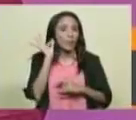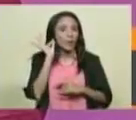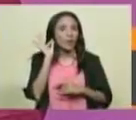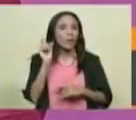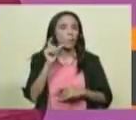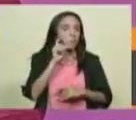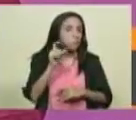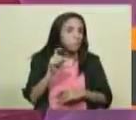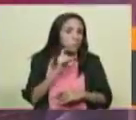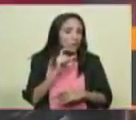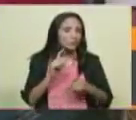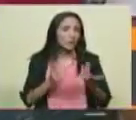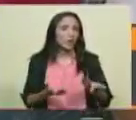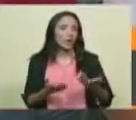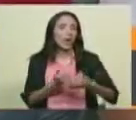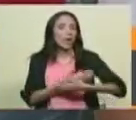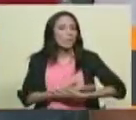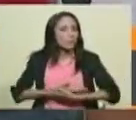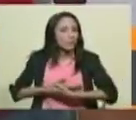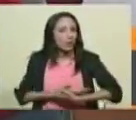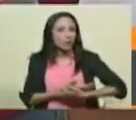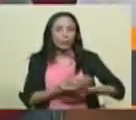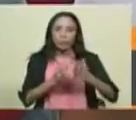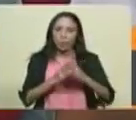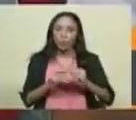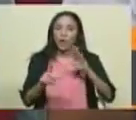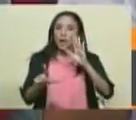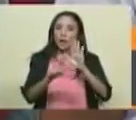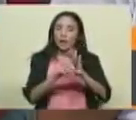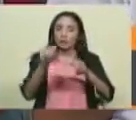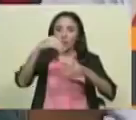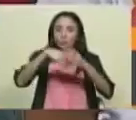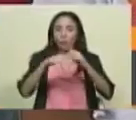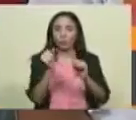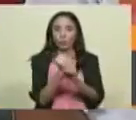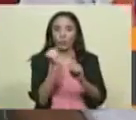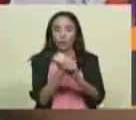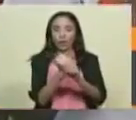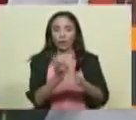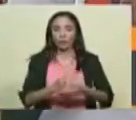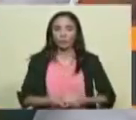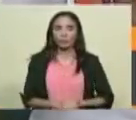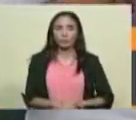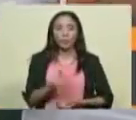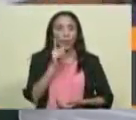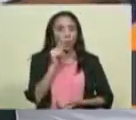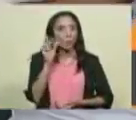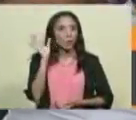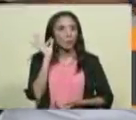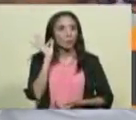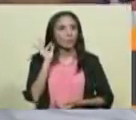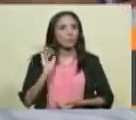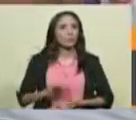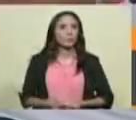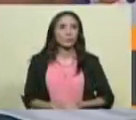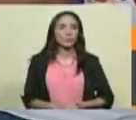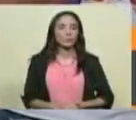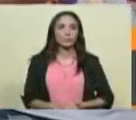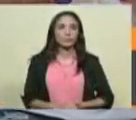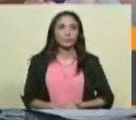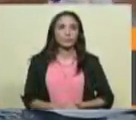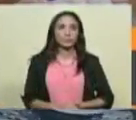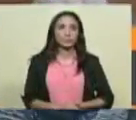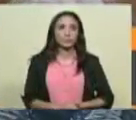a las mujeres lactantes en la ley orgánica del trabajo y los trabajadores y trabajadoras. Fue